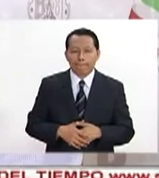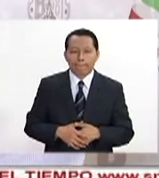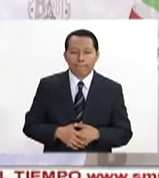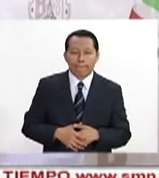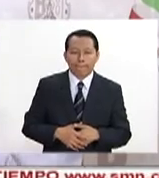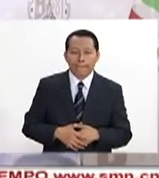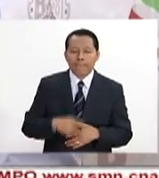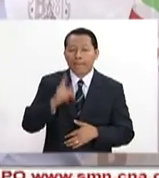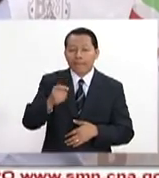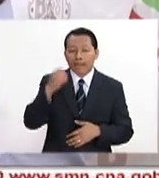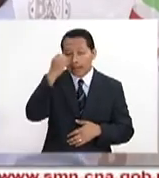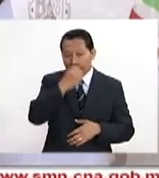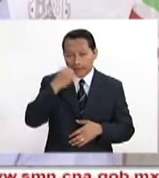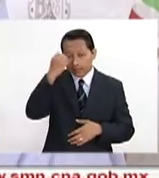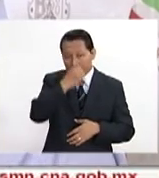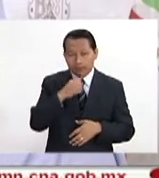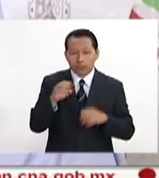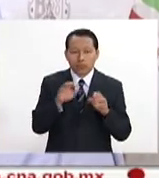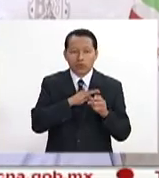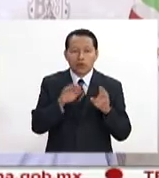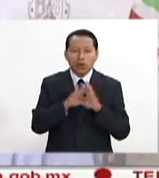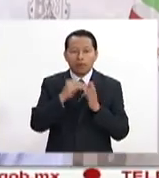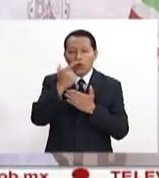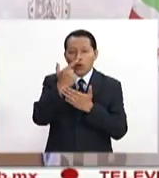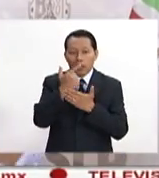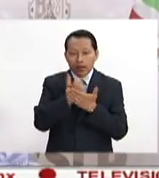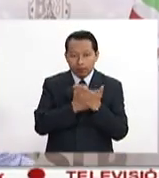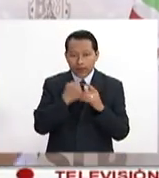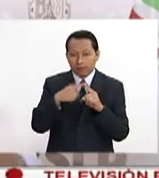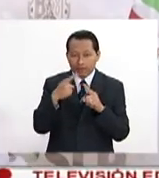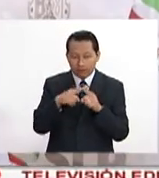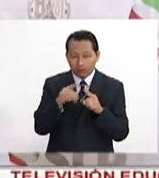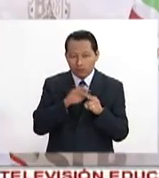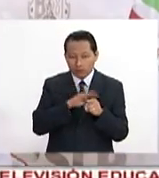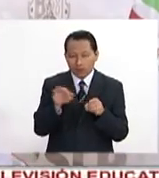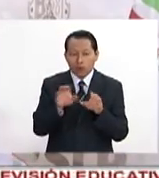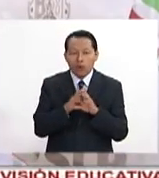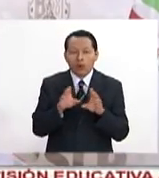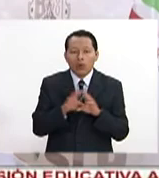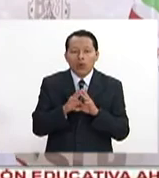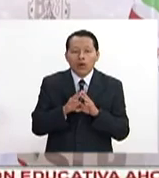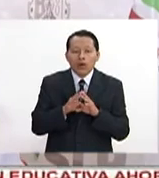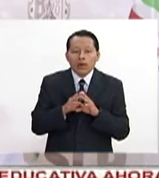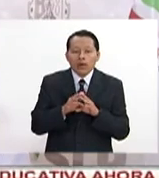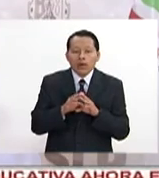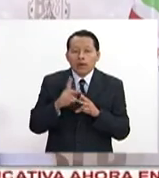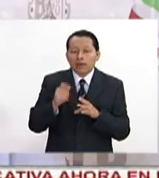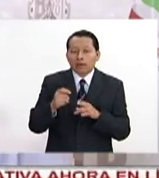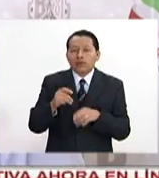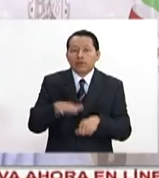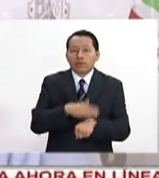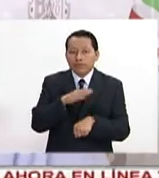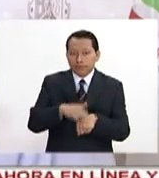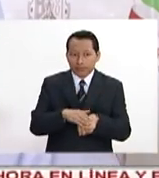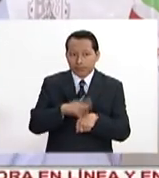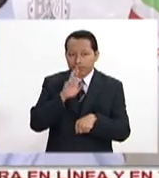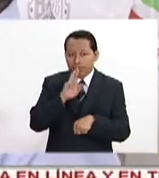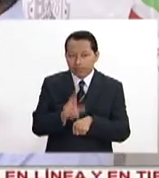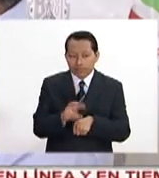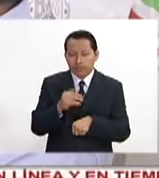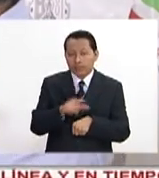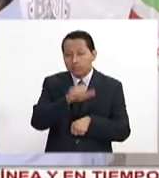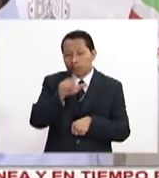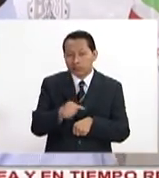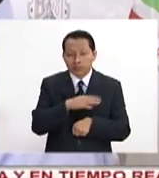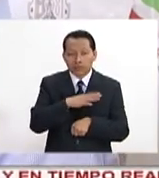ese examen entran por una lista de prelación, es decir, en función de cómo quedó su resultado, y después